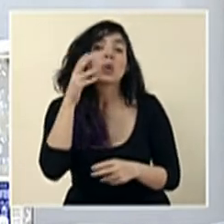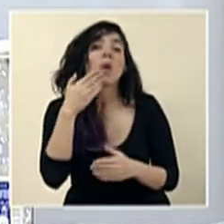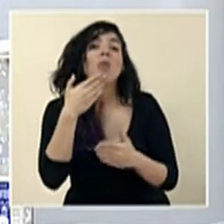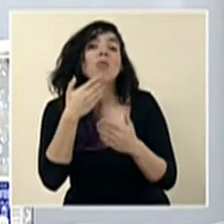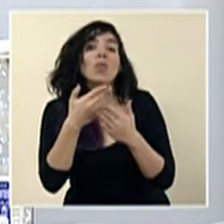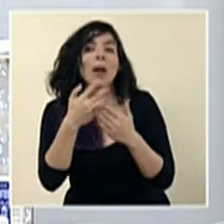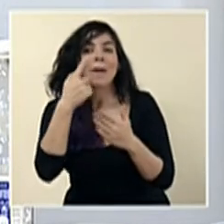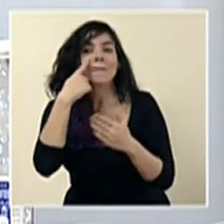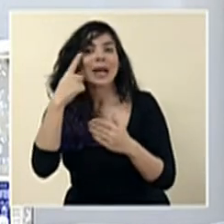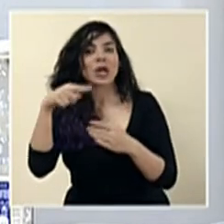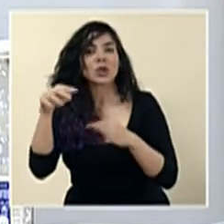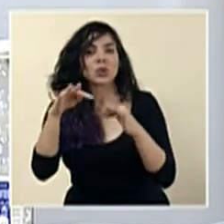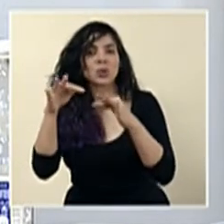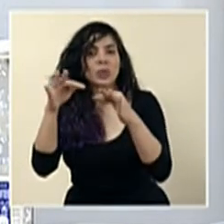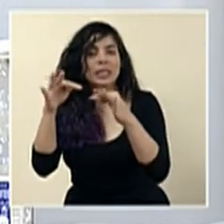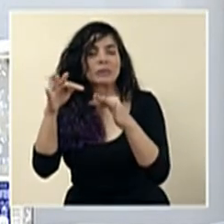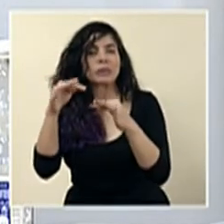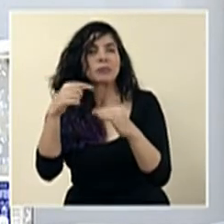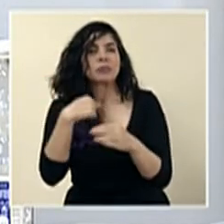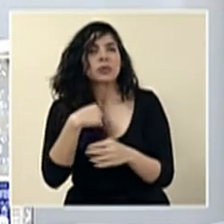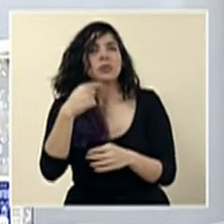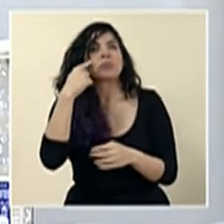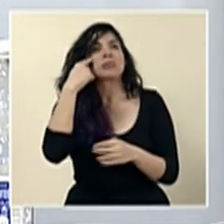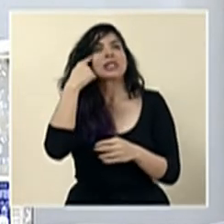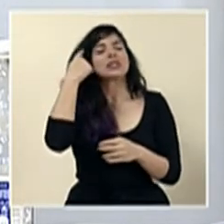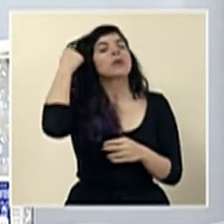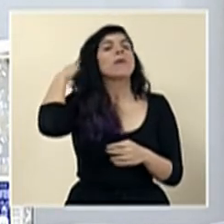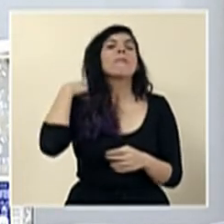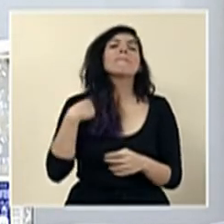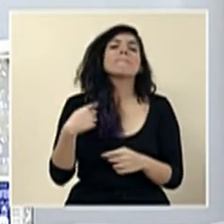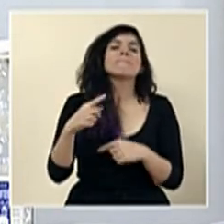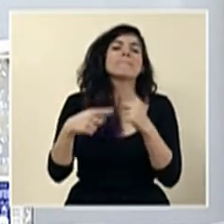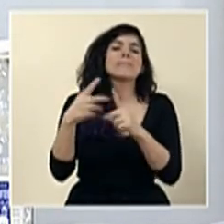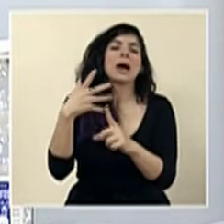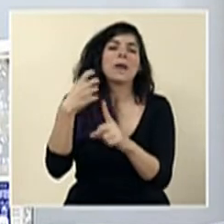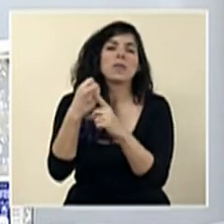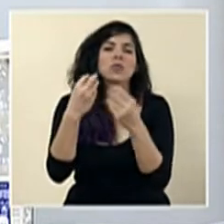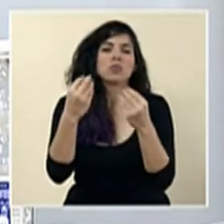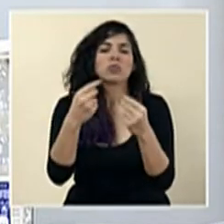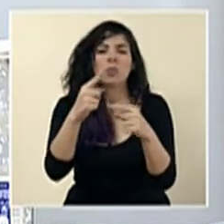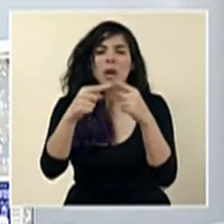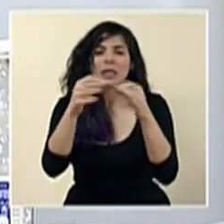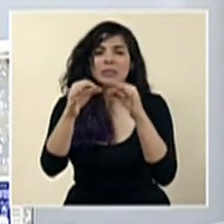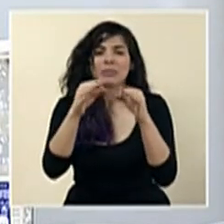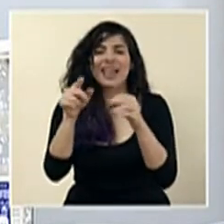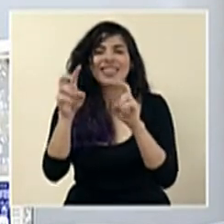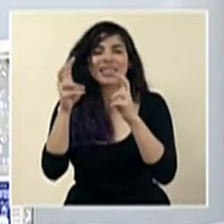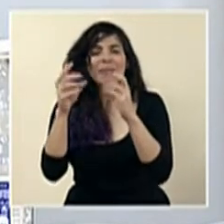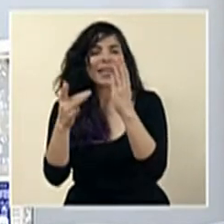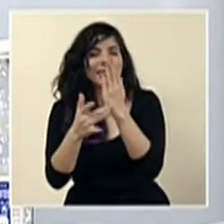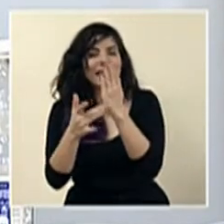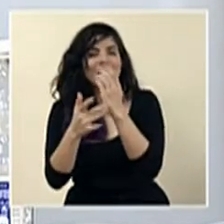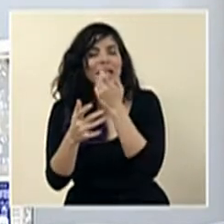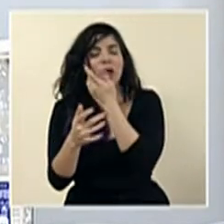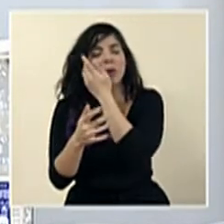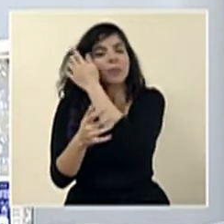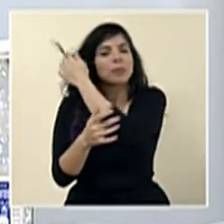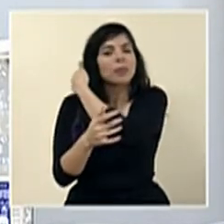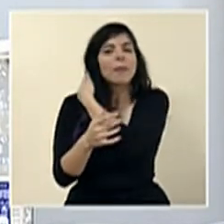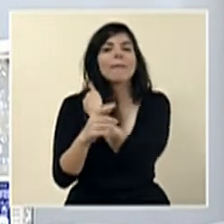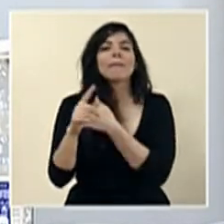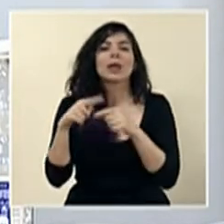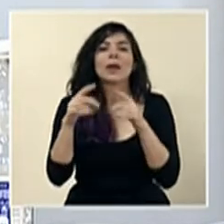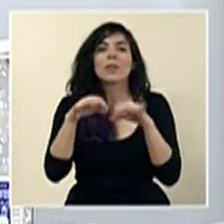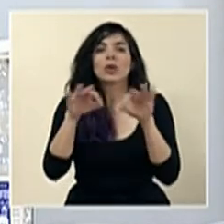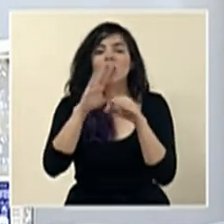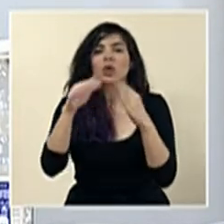sector. A mí me parece que al final de cuentas lo afectaría mucho. Y lo voy a explicar por qué. Ese es un tema medio técnico, pero yo creo que es importante que lo